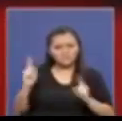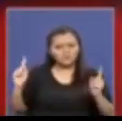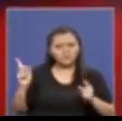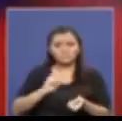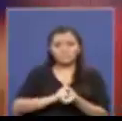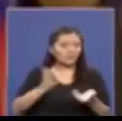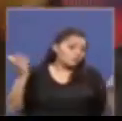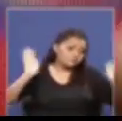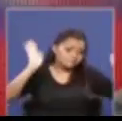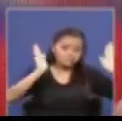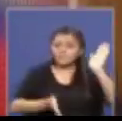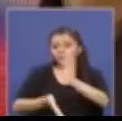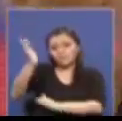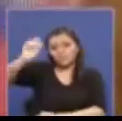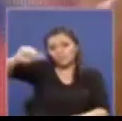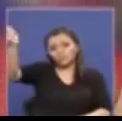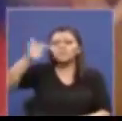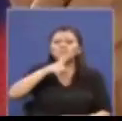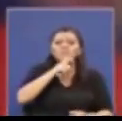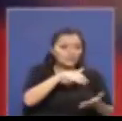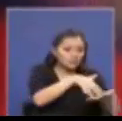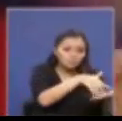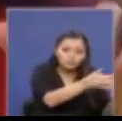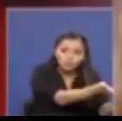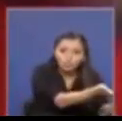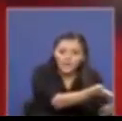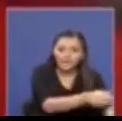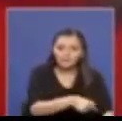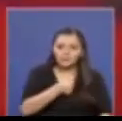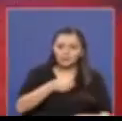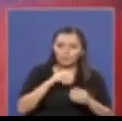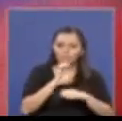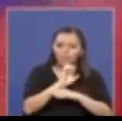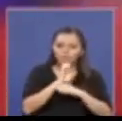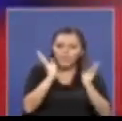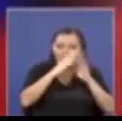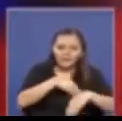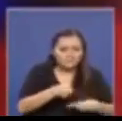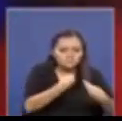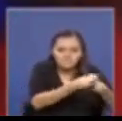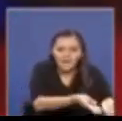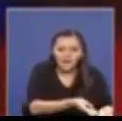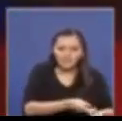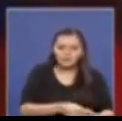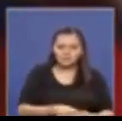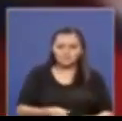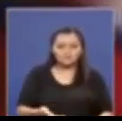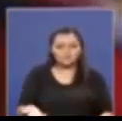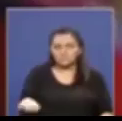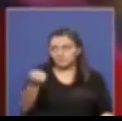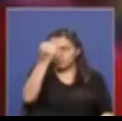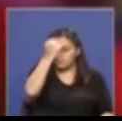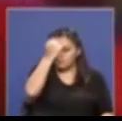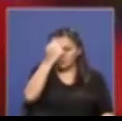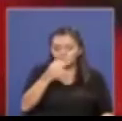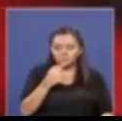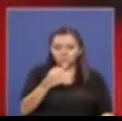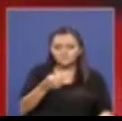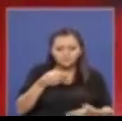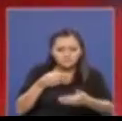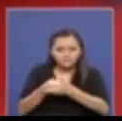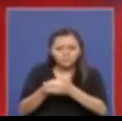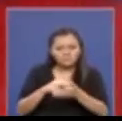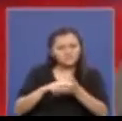nuestros médicos se van a otro país pagada su formación por Ecuador. Esa es la torpeza, la miopía, el